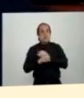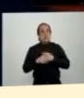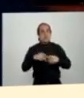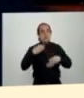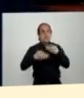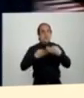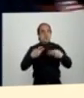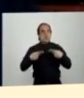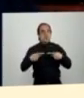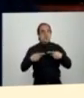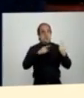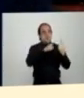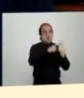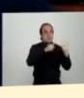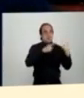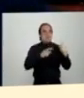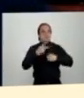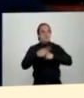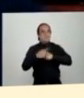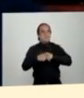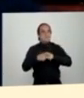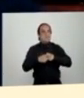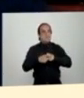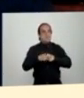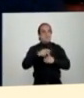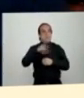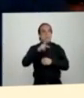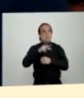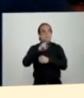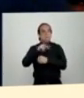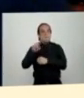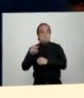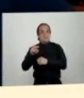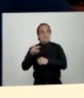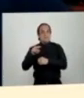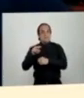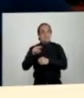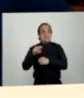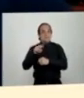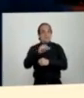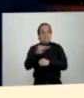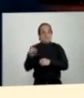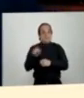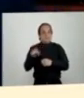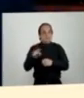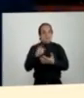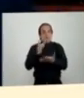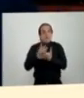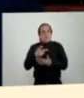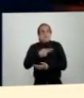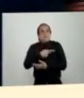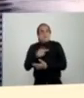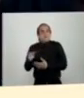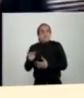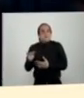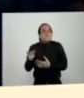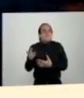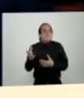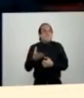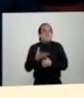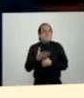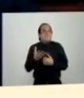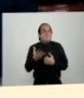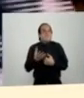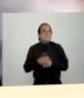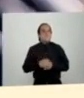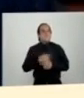es un peligroso, un espía, y en realidad no, ninguno de ellos es nada más que un pobre hombre que quiere ser más